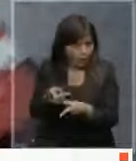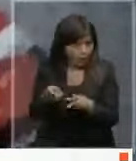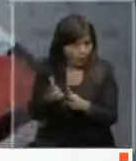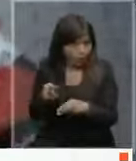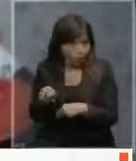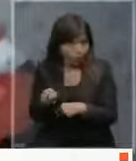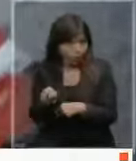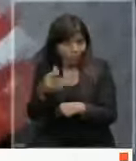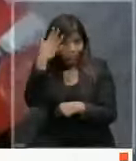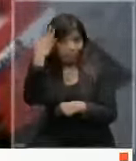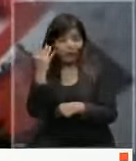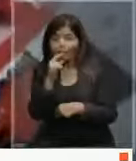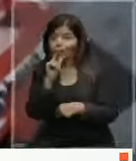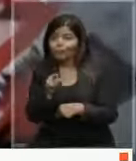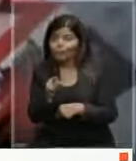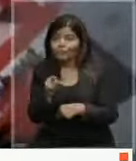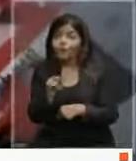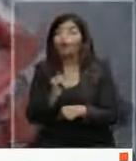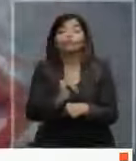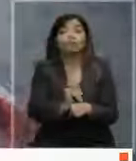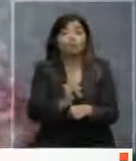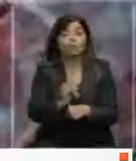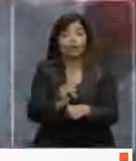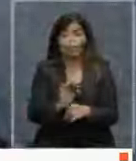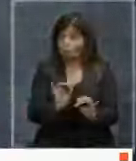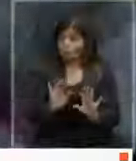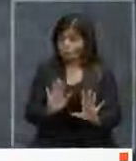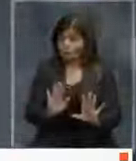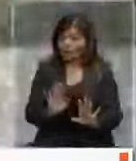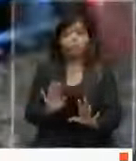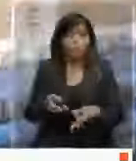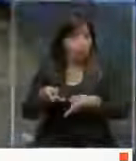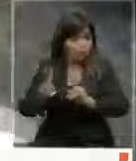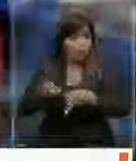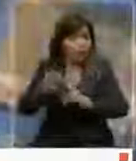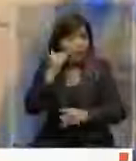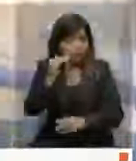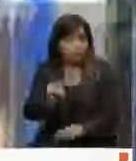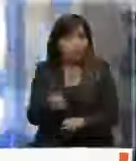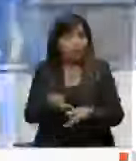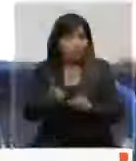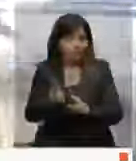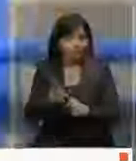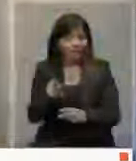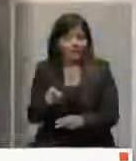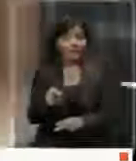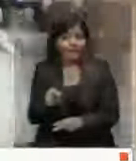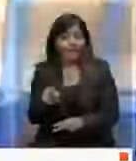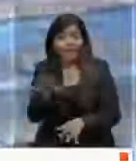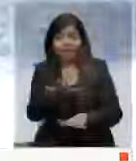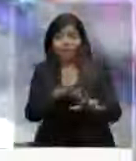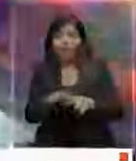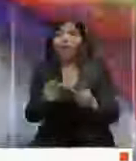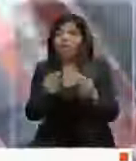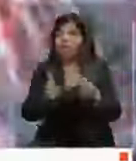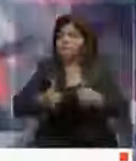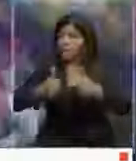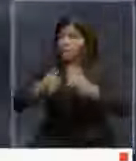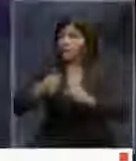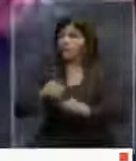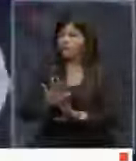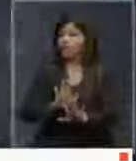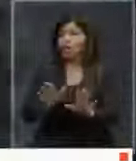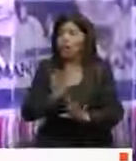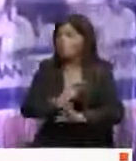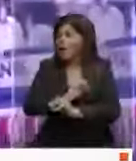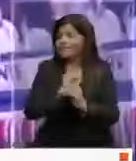la cabeza no pasa nada en verdad no pasa nada Ya productos que nos aseguran son de calidad no pasa nada si